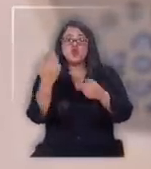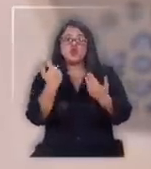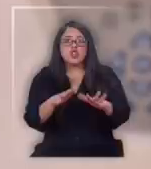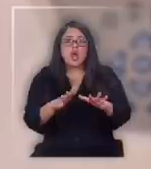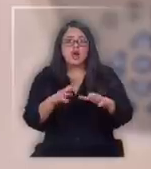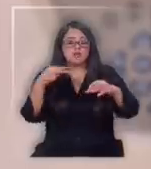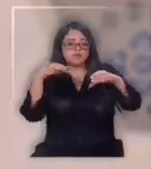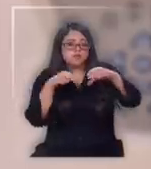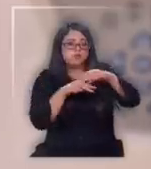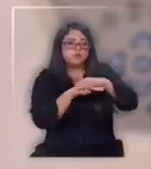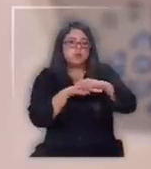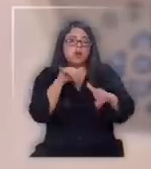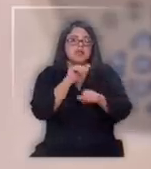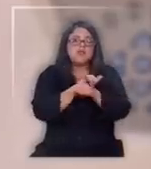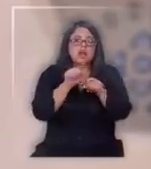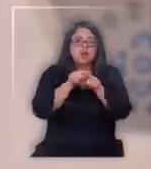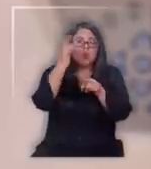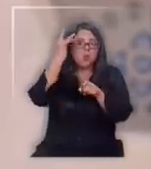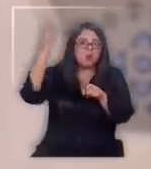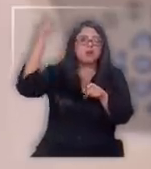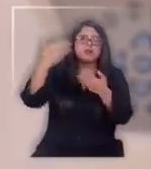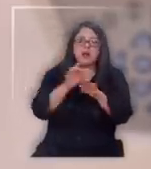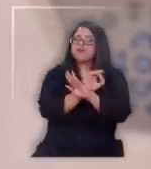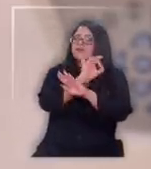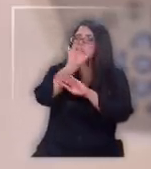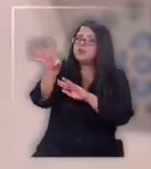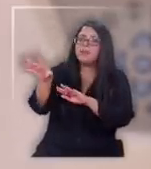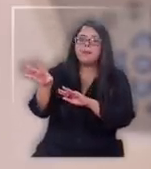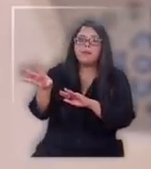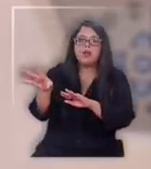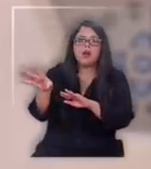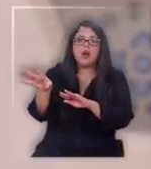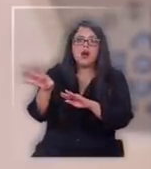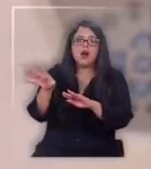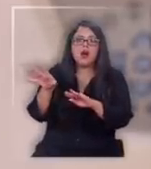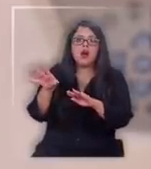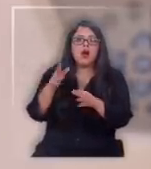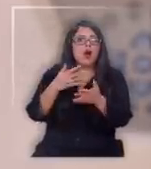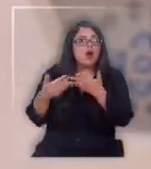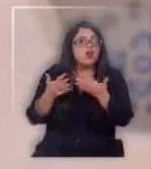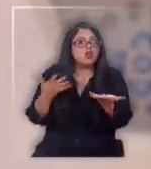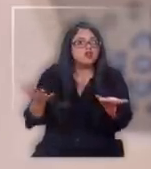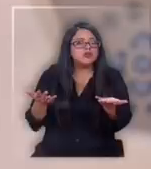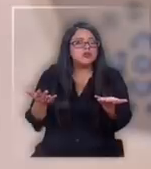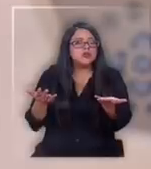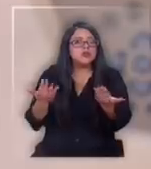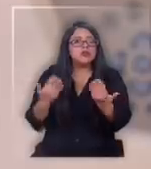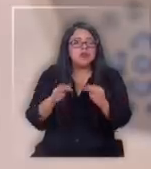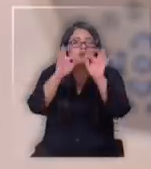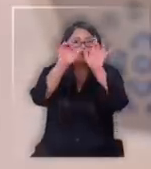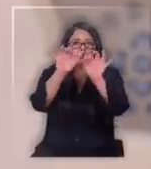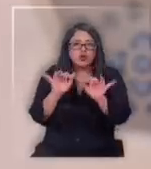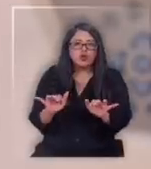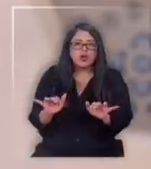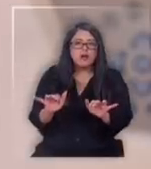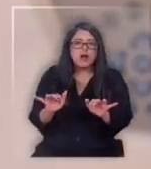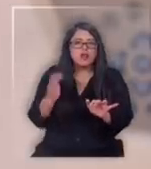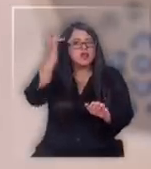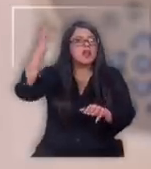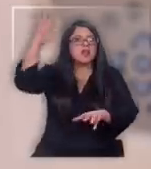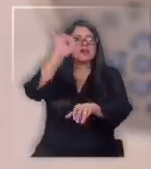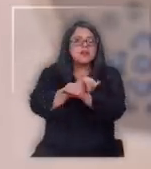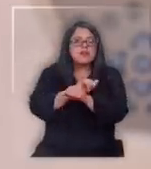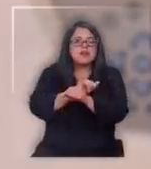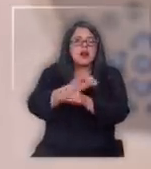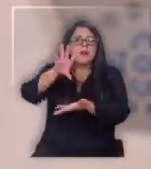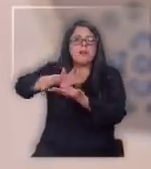examen, ya se envía vía web a este software de inteligencia artificial que está en China, ya,